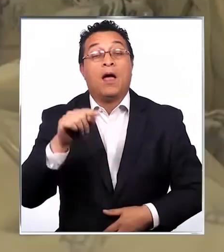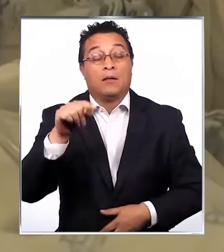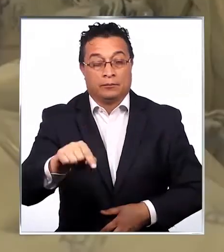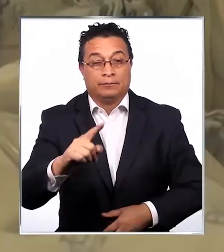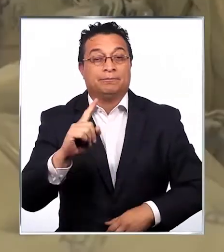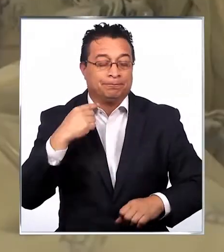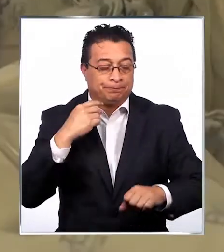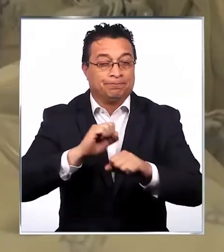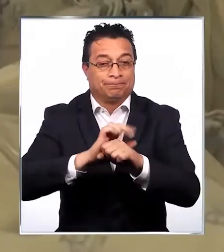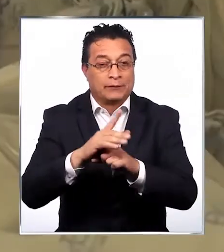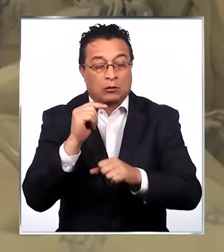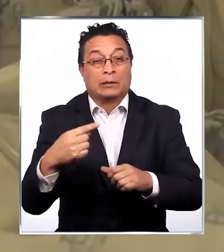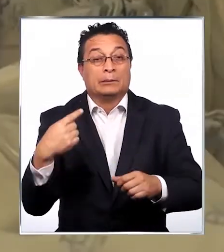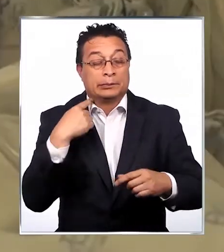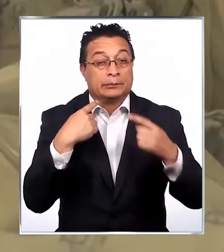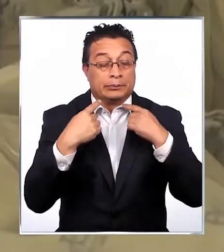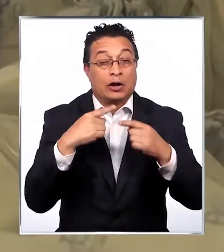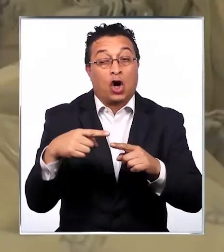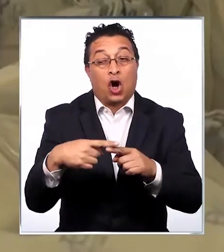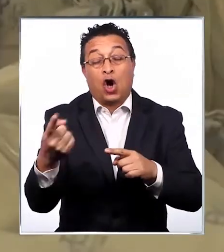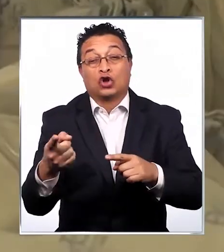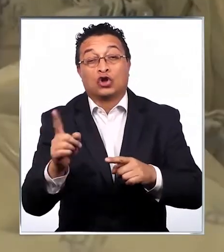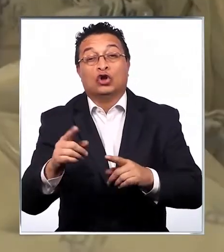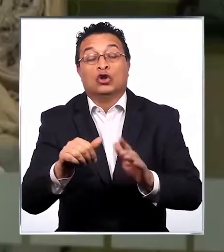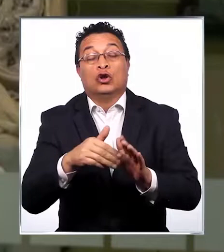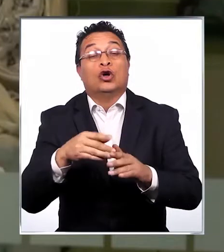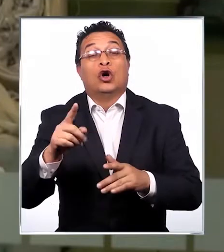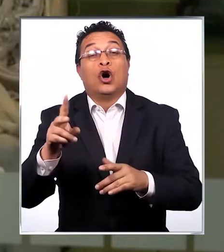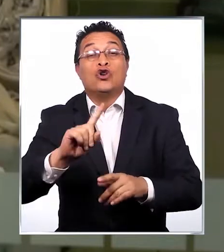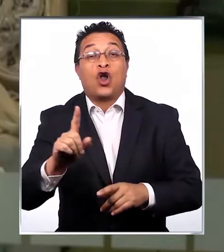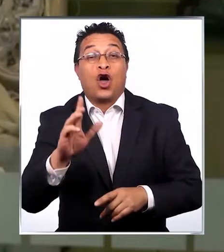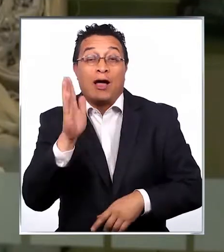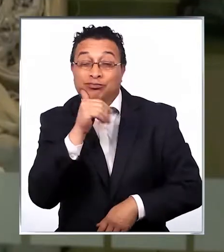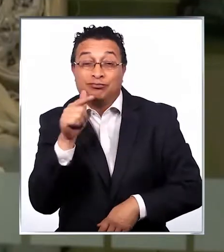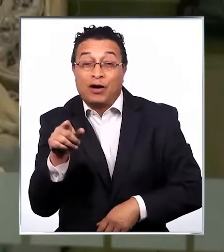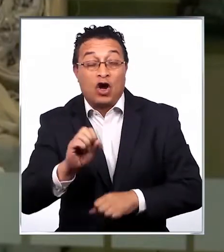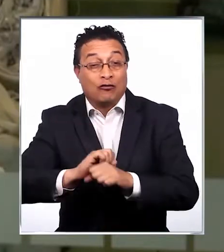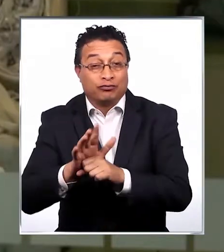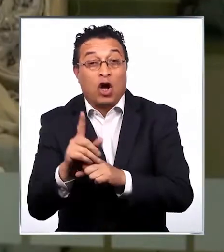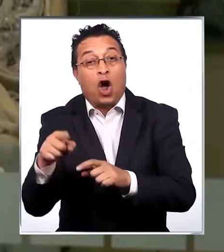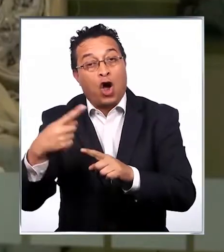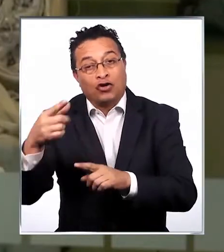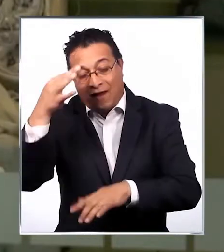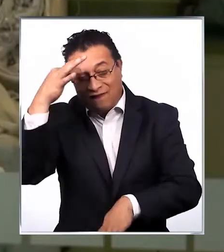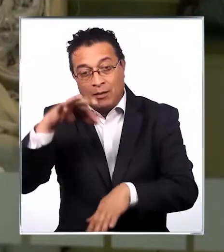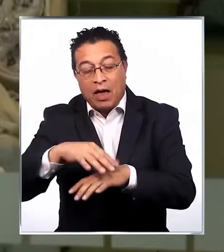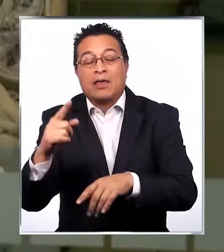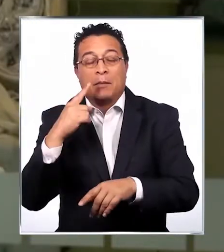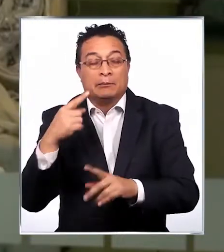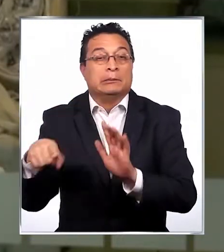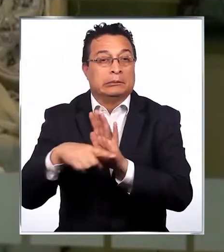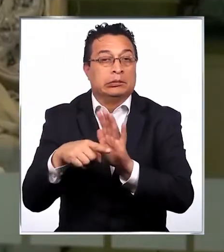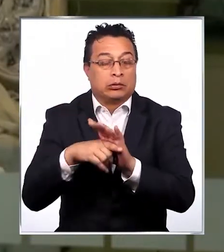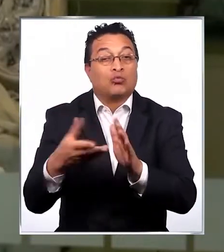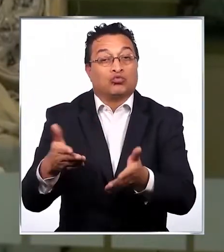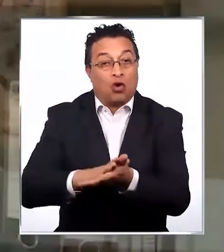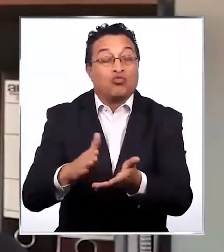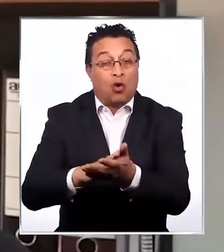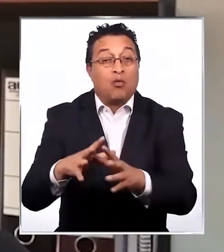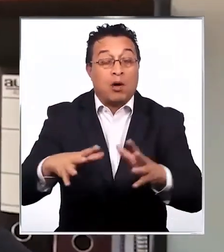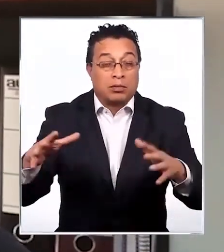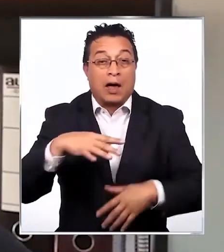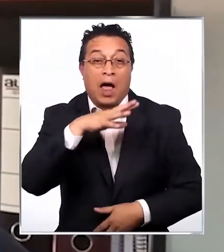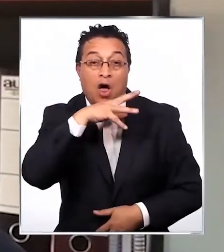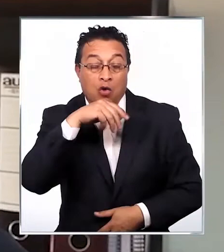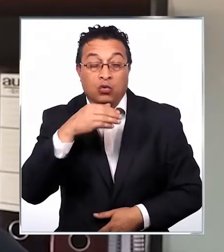genera impacto en la mortalidad de pacientes no COVID, los que retrasan su atención y puede verse incrementada. Predominantemente tiene mayores tasas de mortalidad